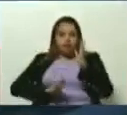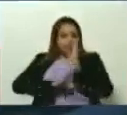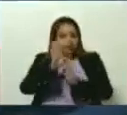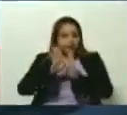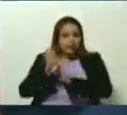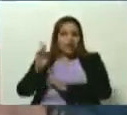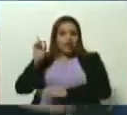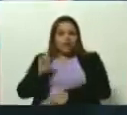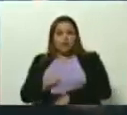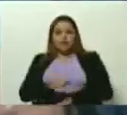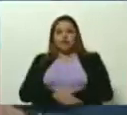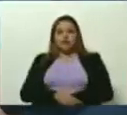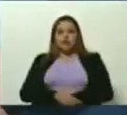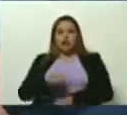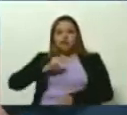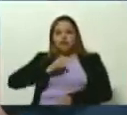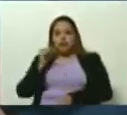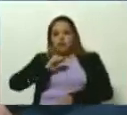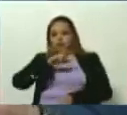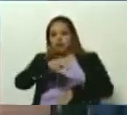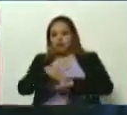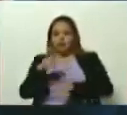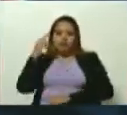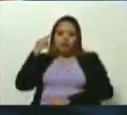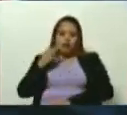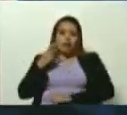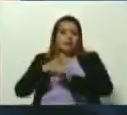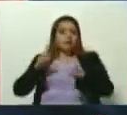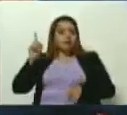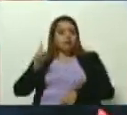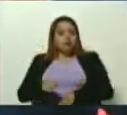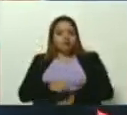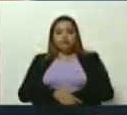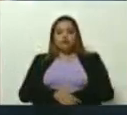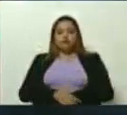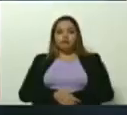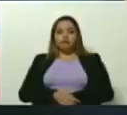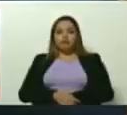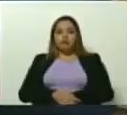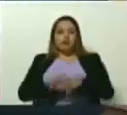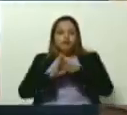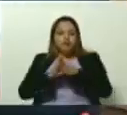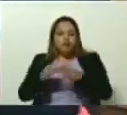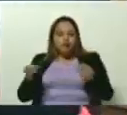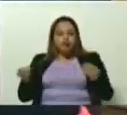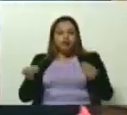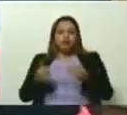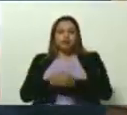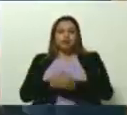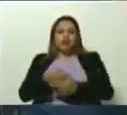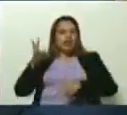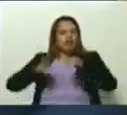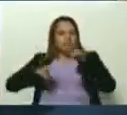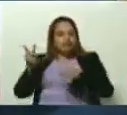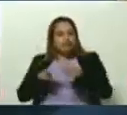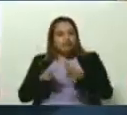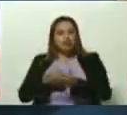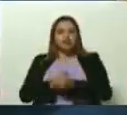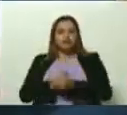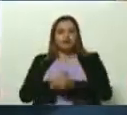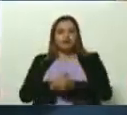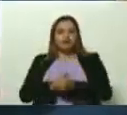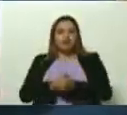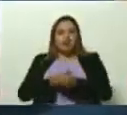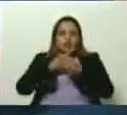Está también la Policía Nacional Bolivariana, pero además de eso hay toda una exposición de